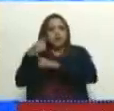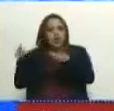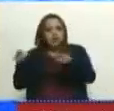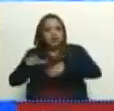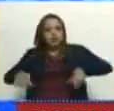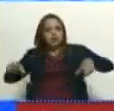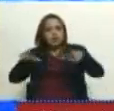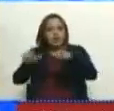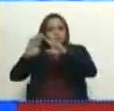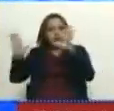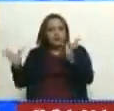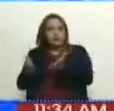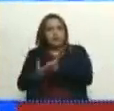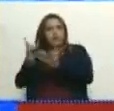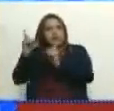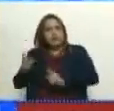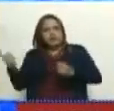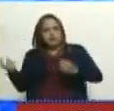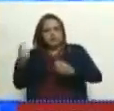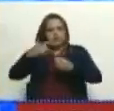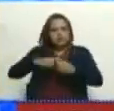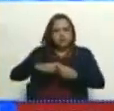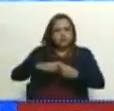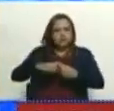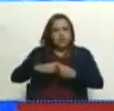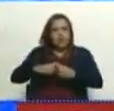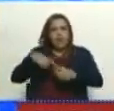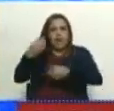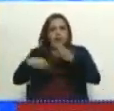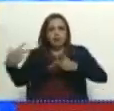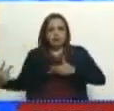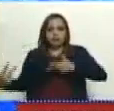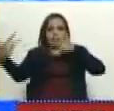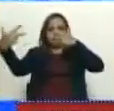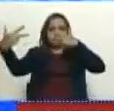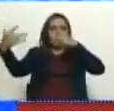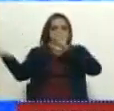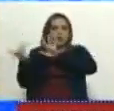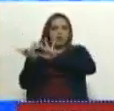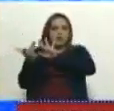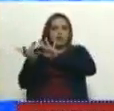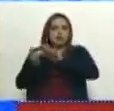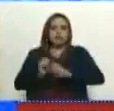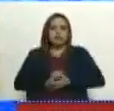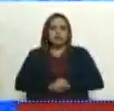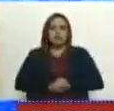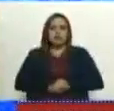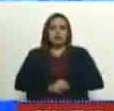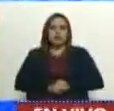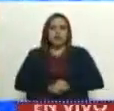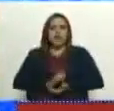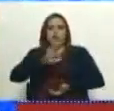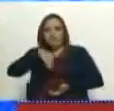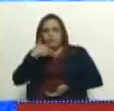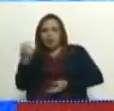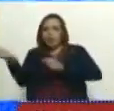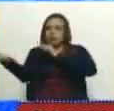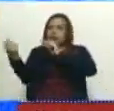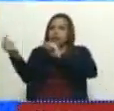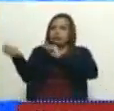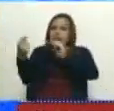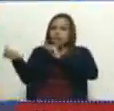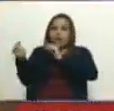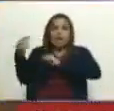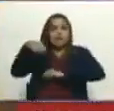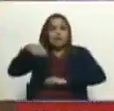también se incorporarán por videoconferencia para debatir el día de